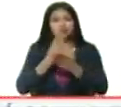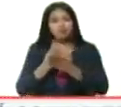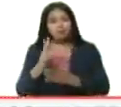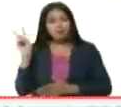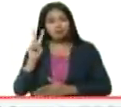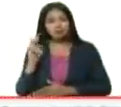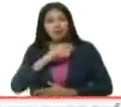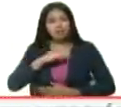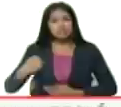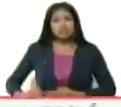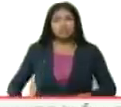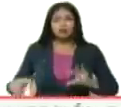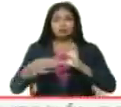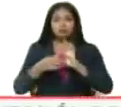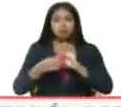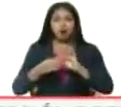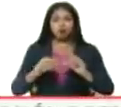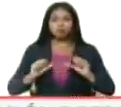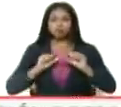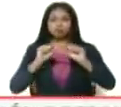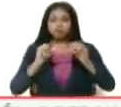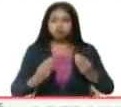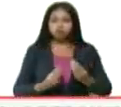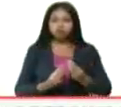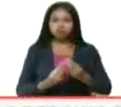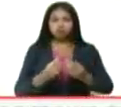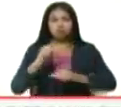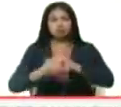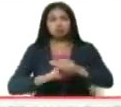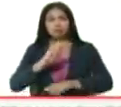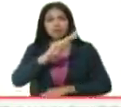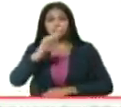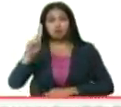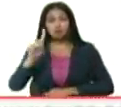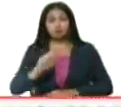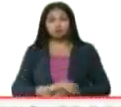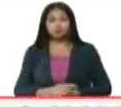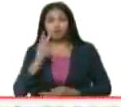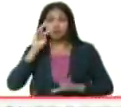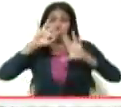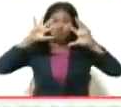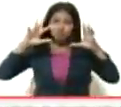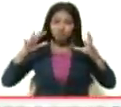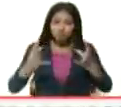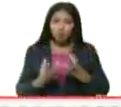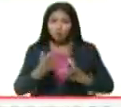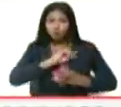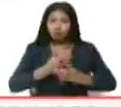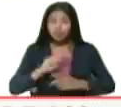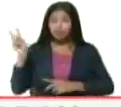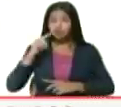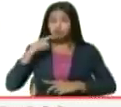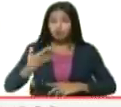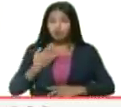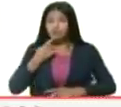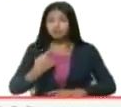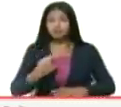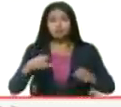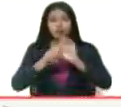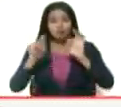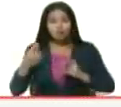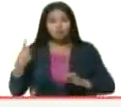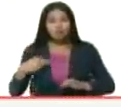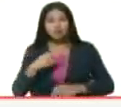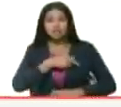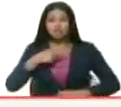transitando el siglo XXI, en las buenas y en las malas. Y en esta pandemia mundial, Venezuela puede decir que cuenta con la